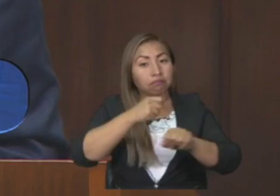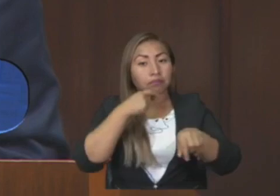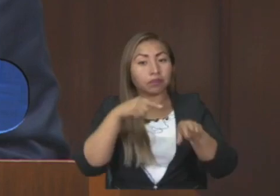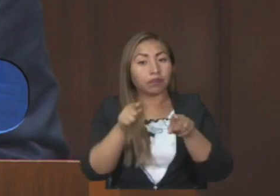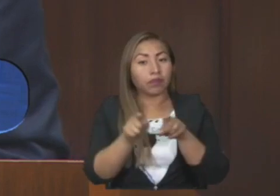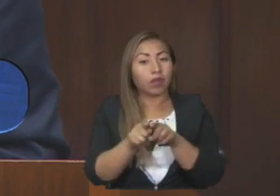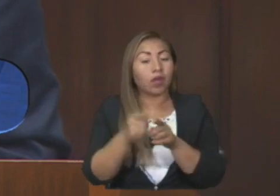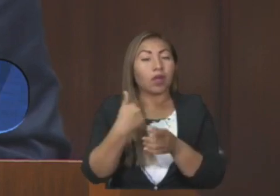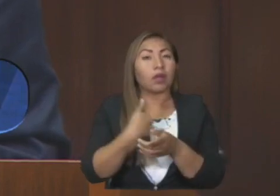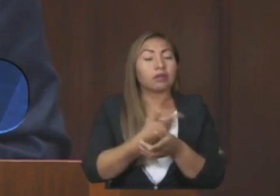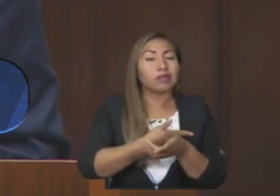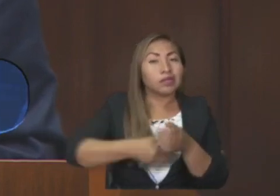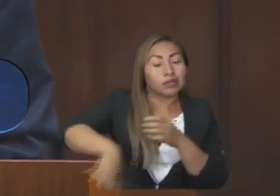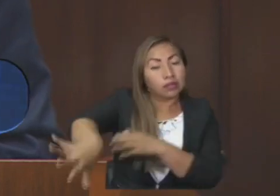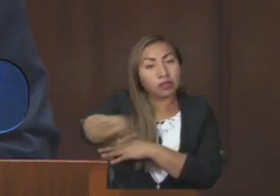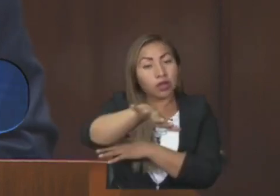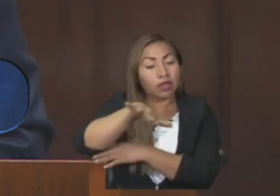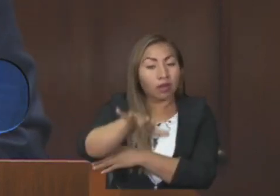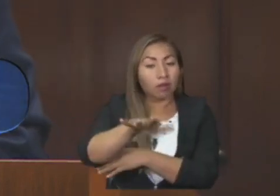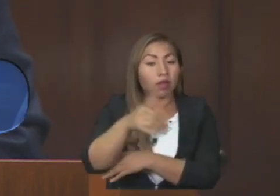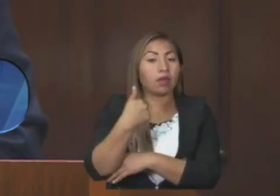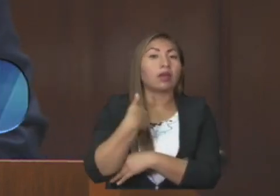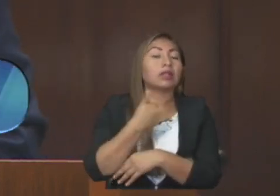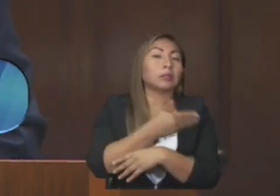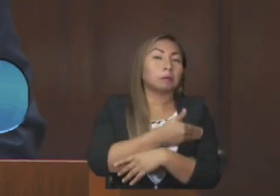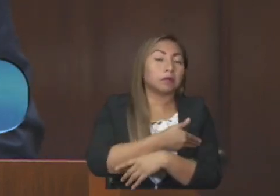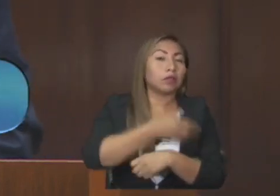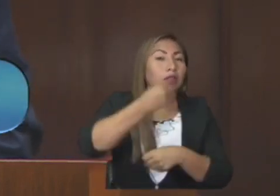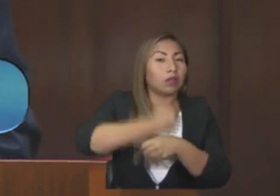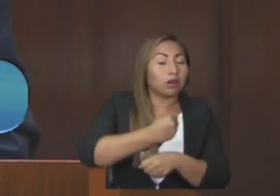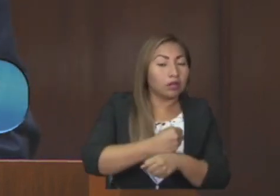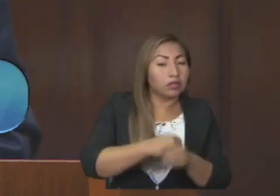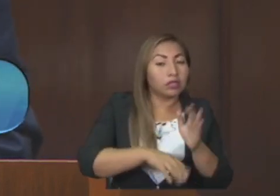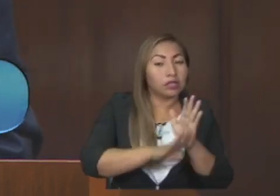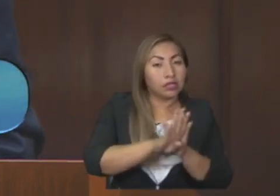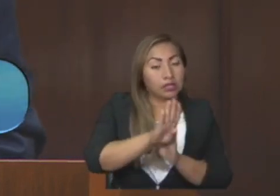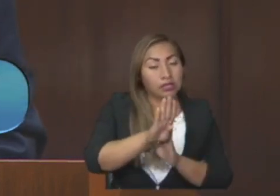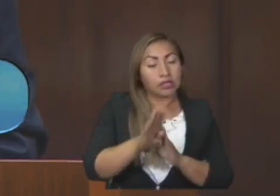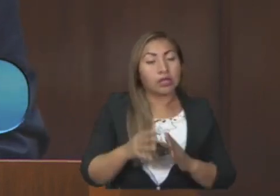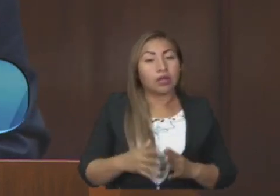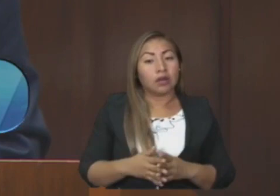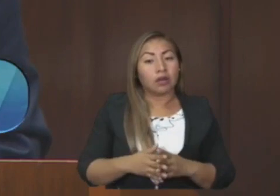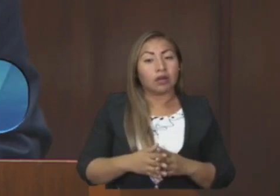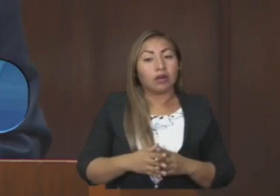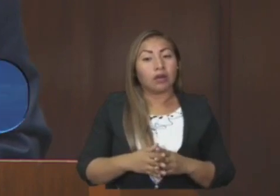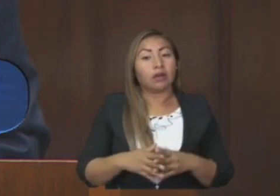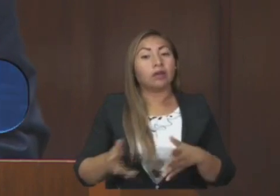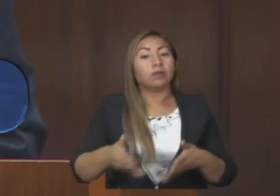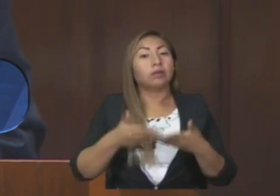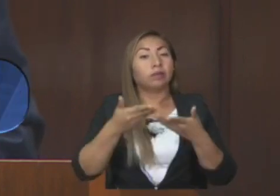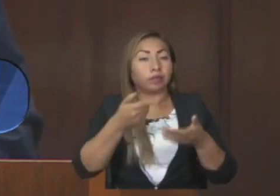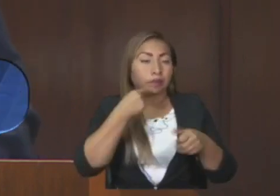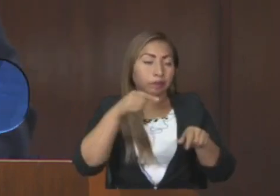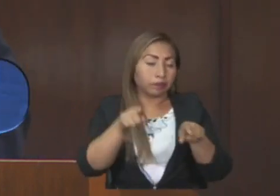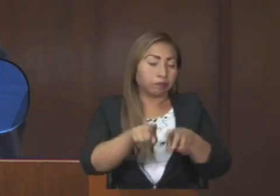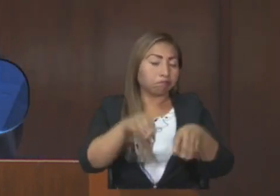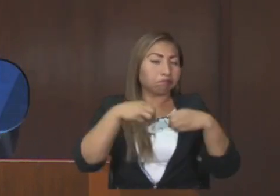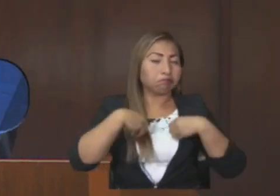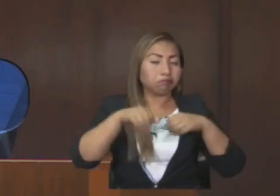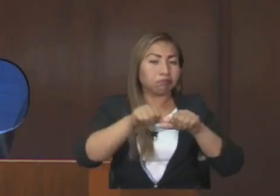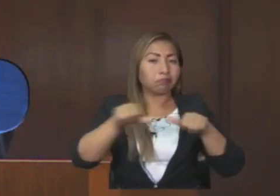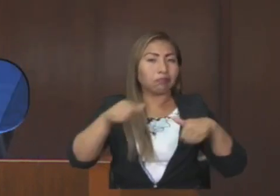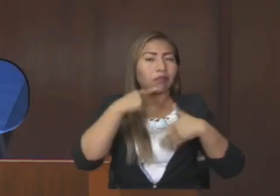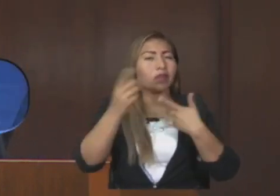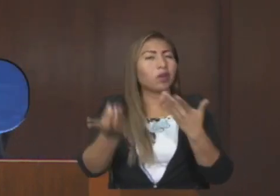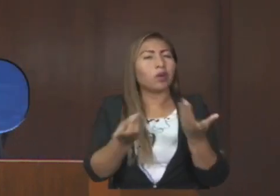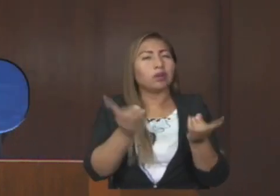al Ministerio de Ambiente y al Ministerio de Trabajo y Desarrollo Laboral adoptar las medidas administrativas con el objeto de